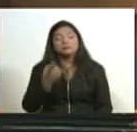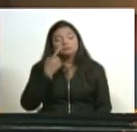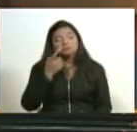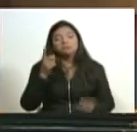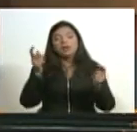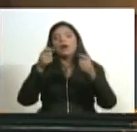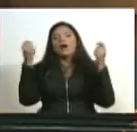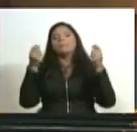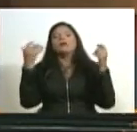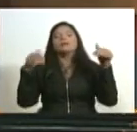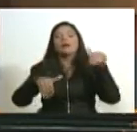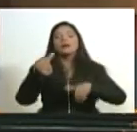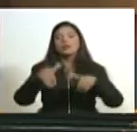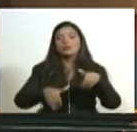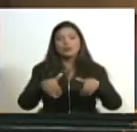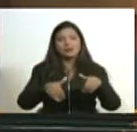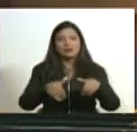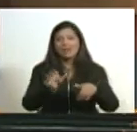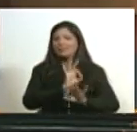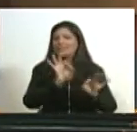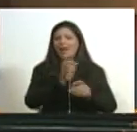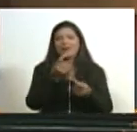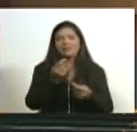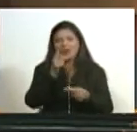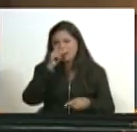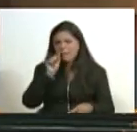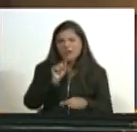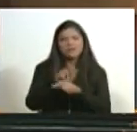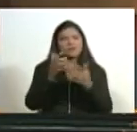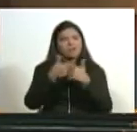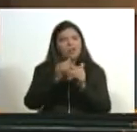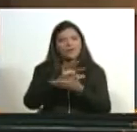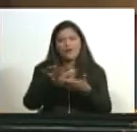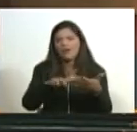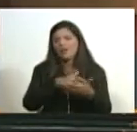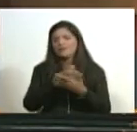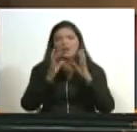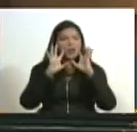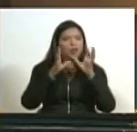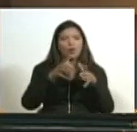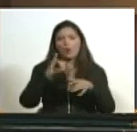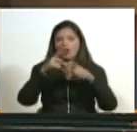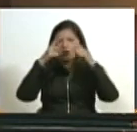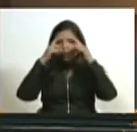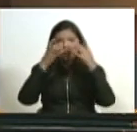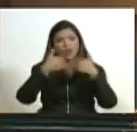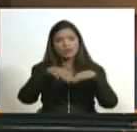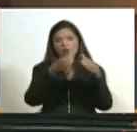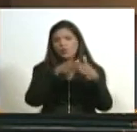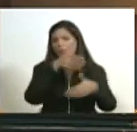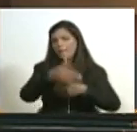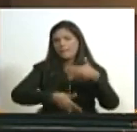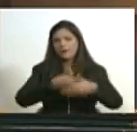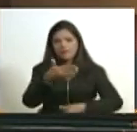electoral. Nada ni nadie la podrá detener, ni las amenazas, ni la violencia, ni la locura de Julio Borges, de sus bandas criminales.